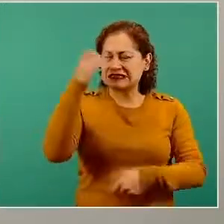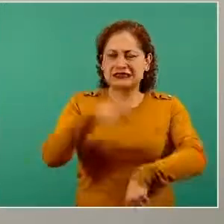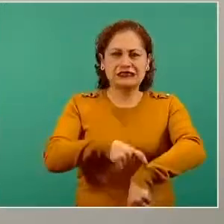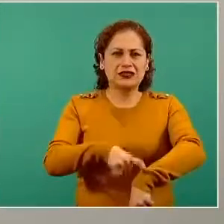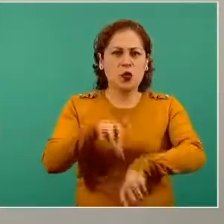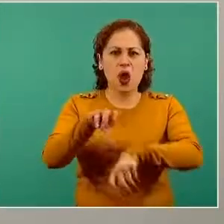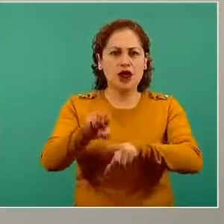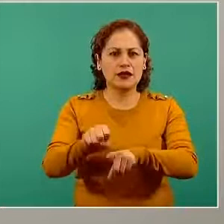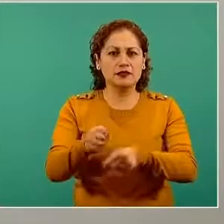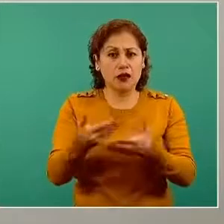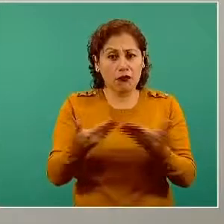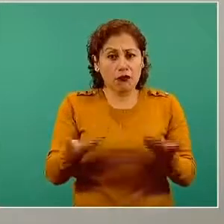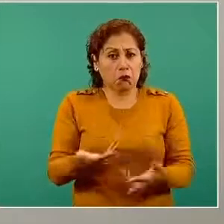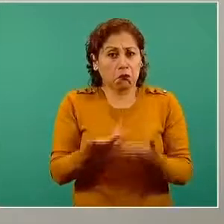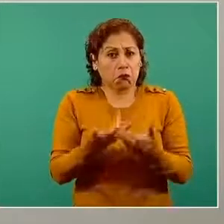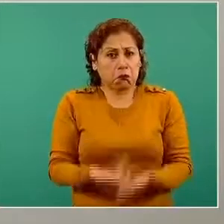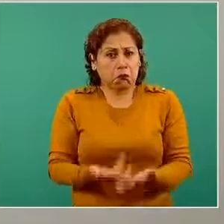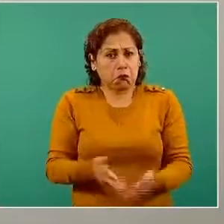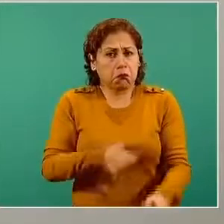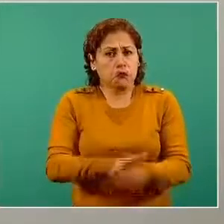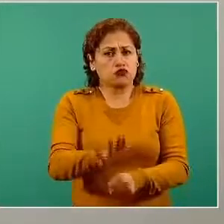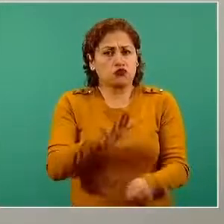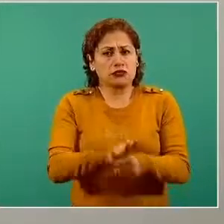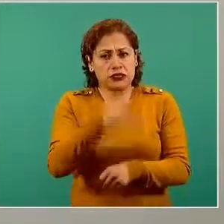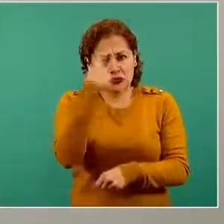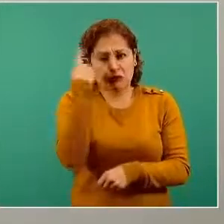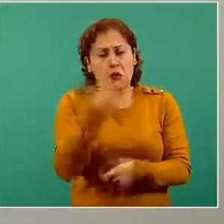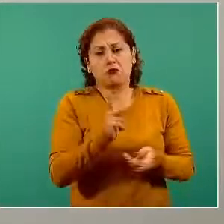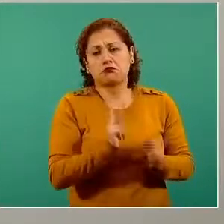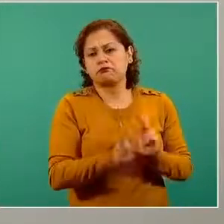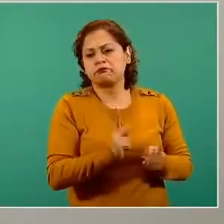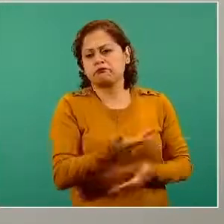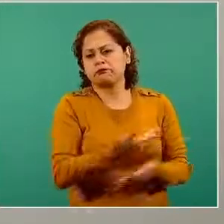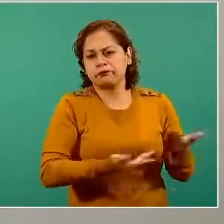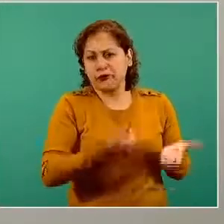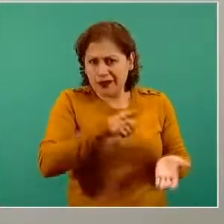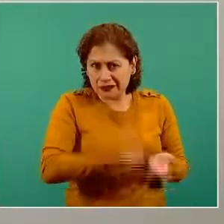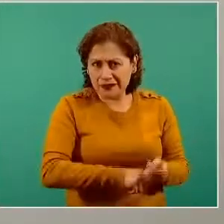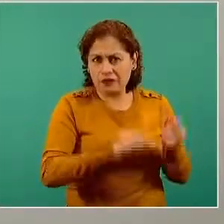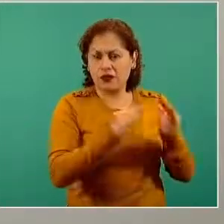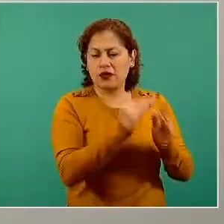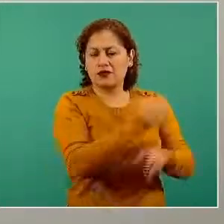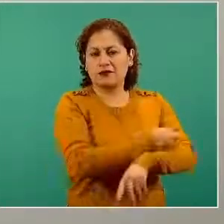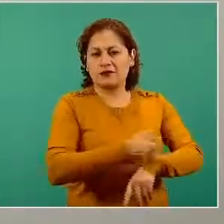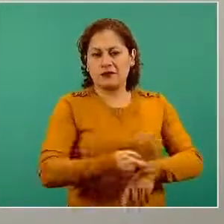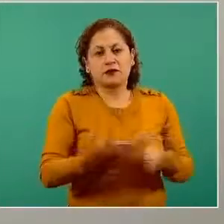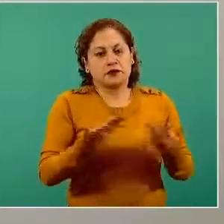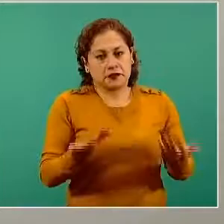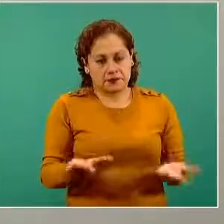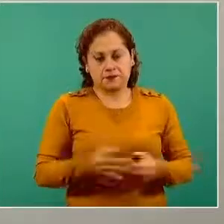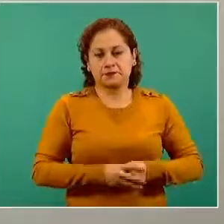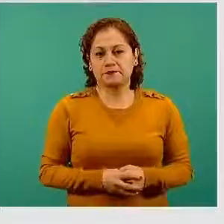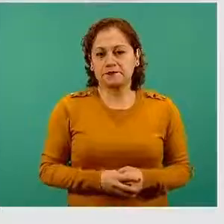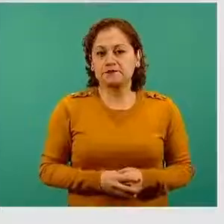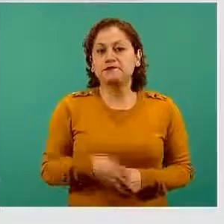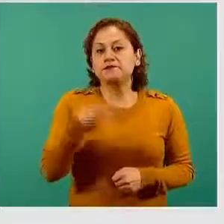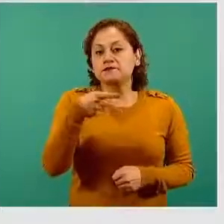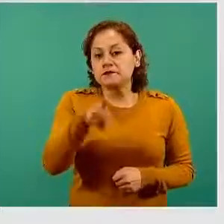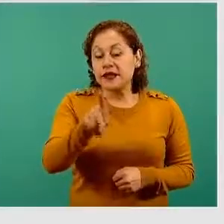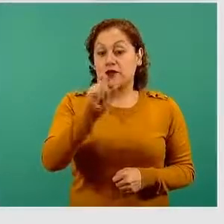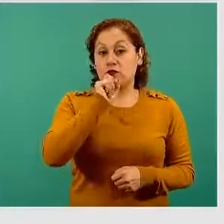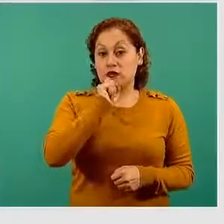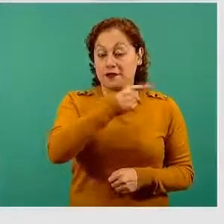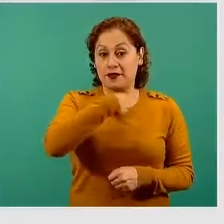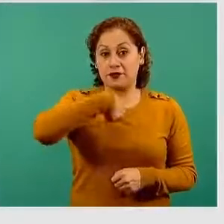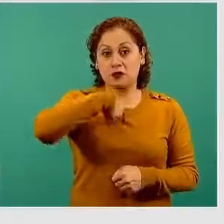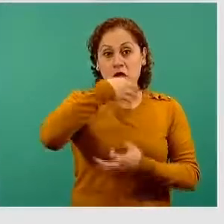de la pregunta que más allá de los niveles de riesgo, y por eso también las indicaciones y los mensajes en su